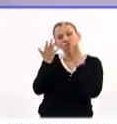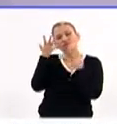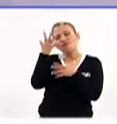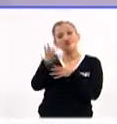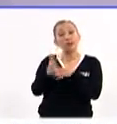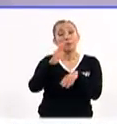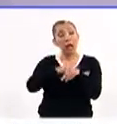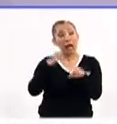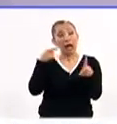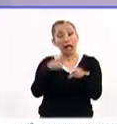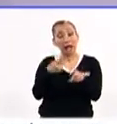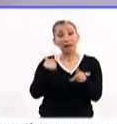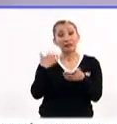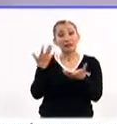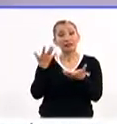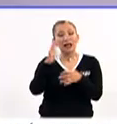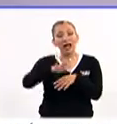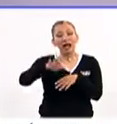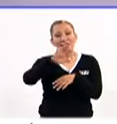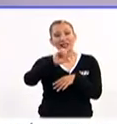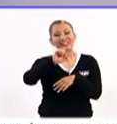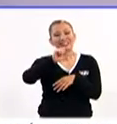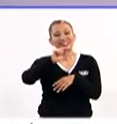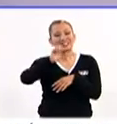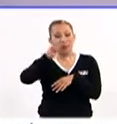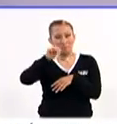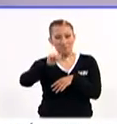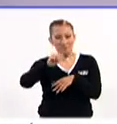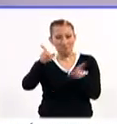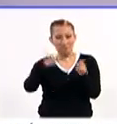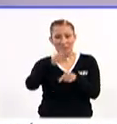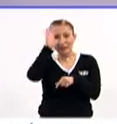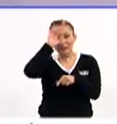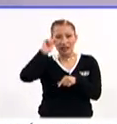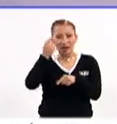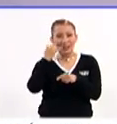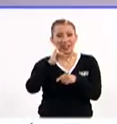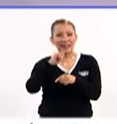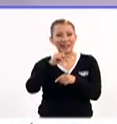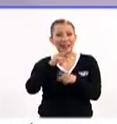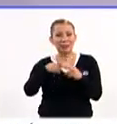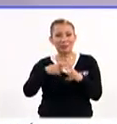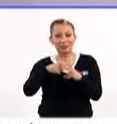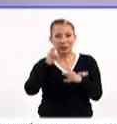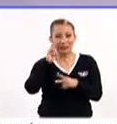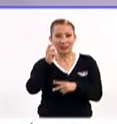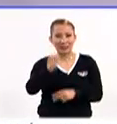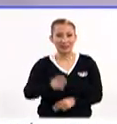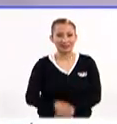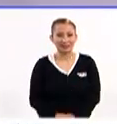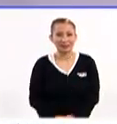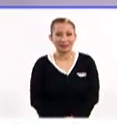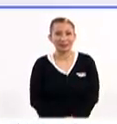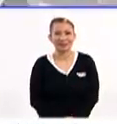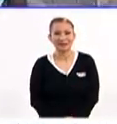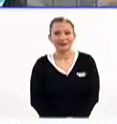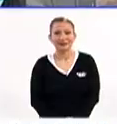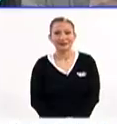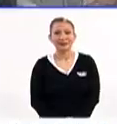en especial hacia las áreas llamadas STEM, ciencia, tecnología, ingeniería y matemáticas. Vamos a ver.